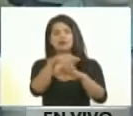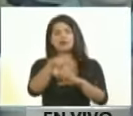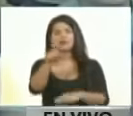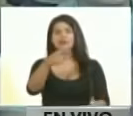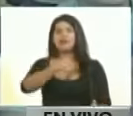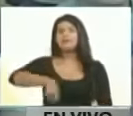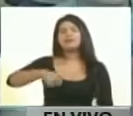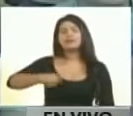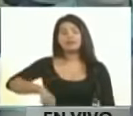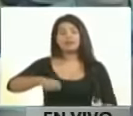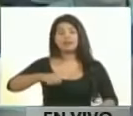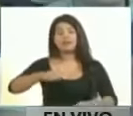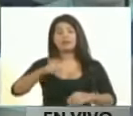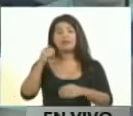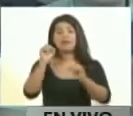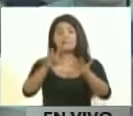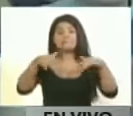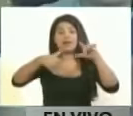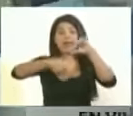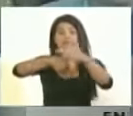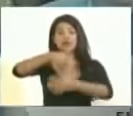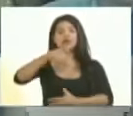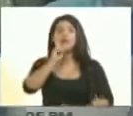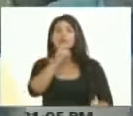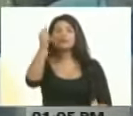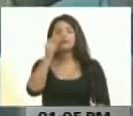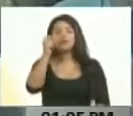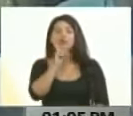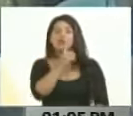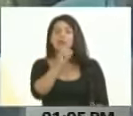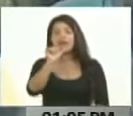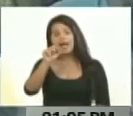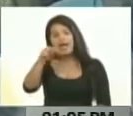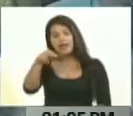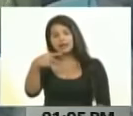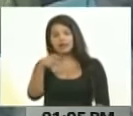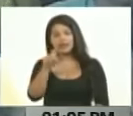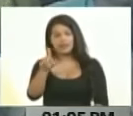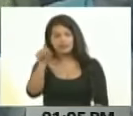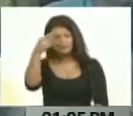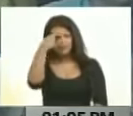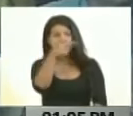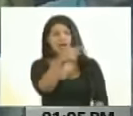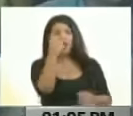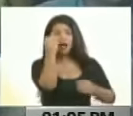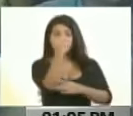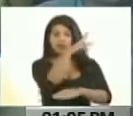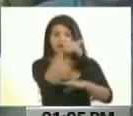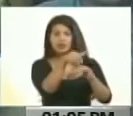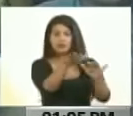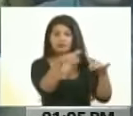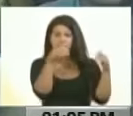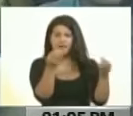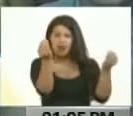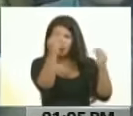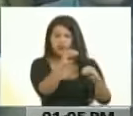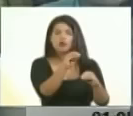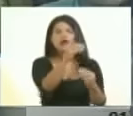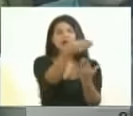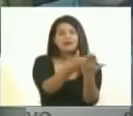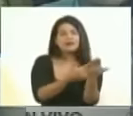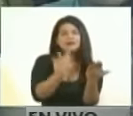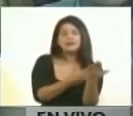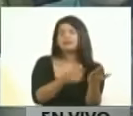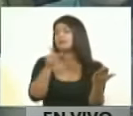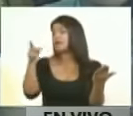Paro Latino, diputado Ángel Medina, decía ayer en este acuerdo que aprobó la Asamblea Nacional, y se lo digo textualmente, que era un error